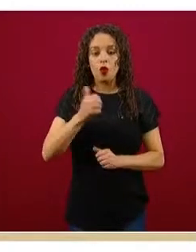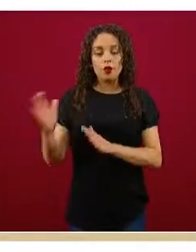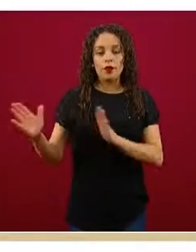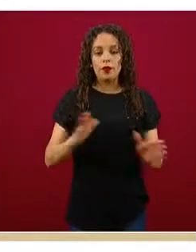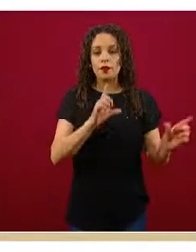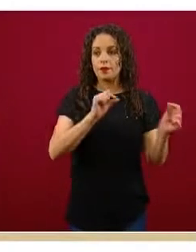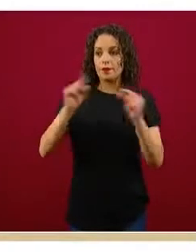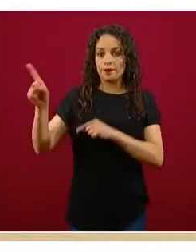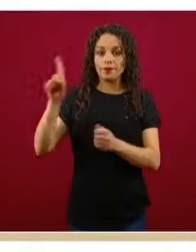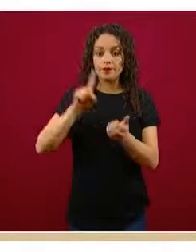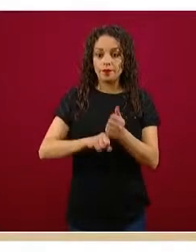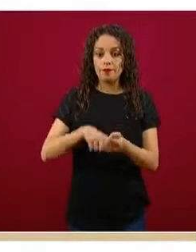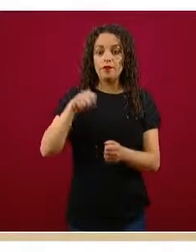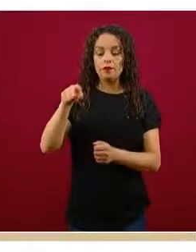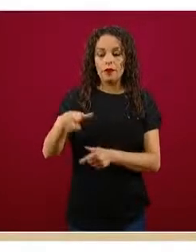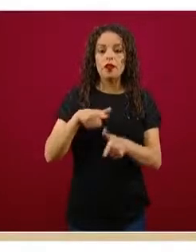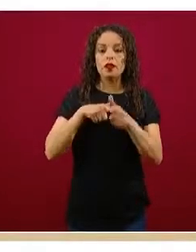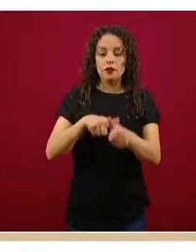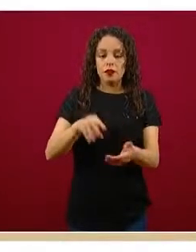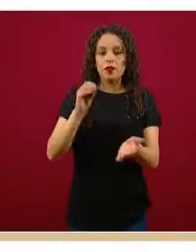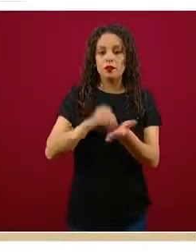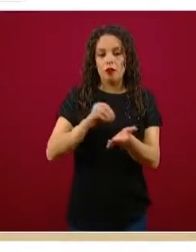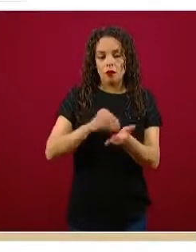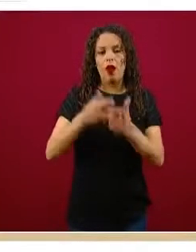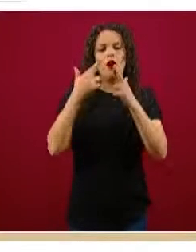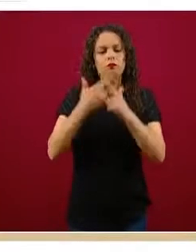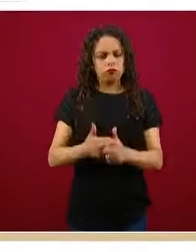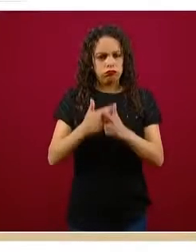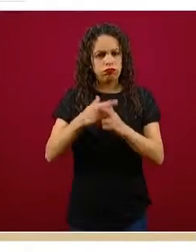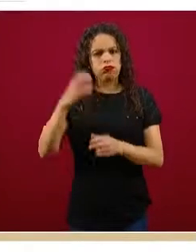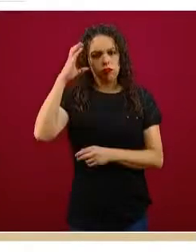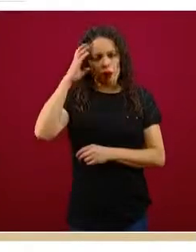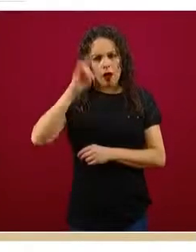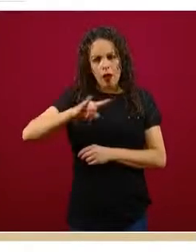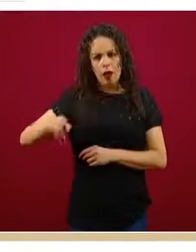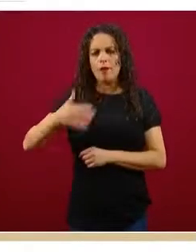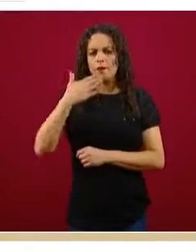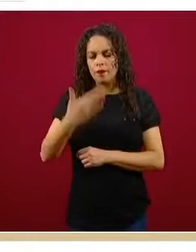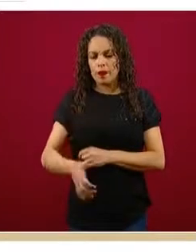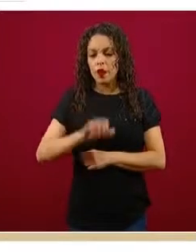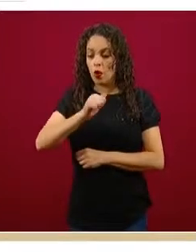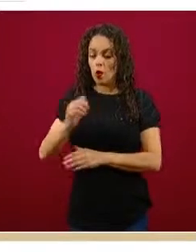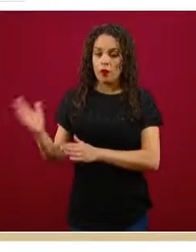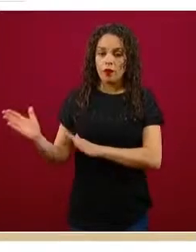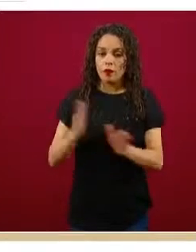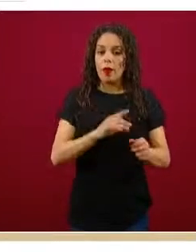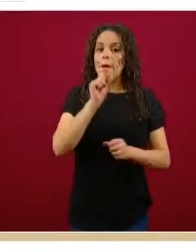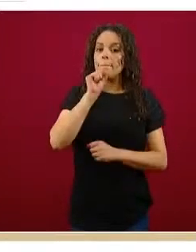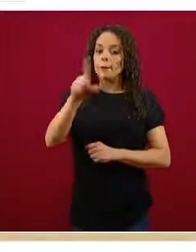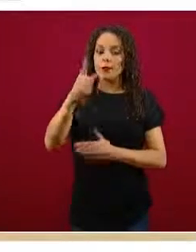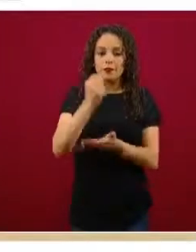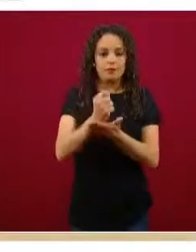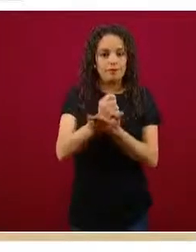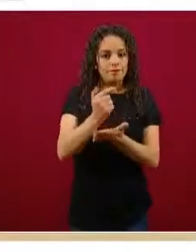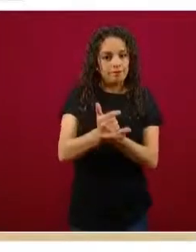de la predicción y con capacidad suficiente. La siguiente, lo mismo para la terapia intensiva. La